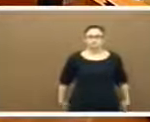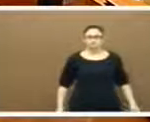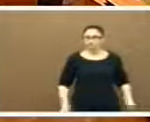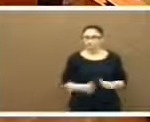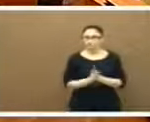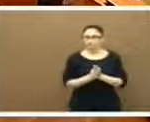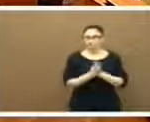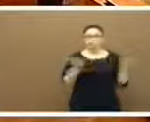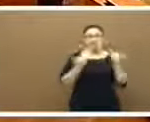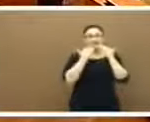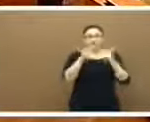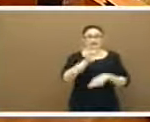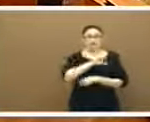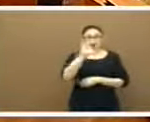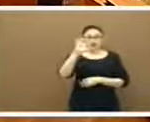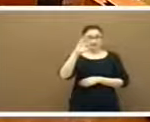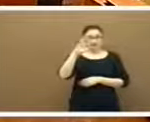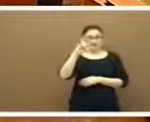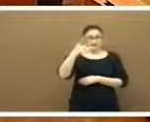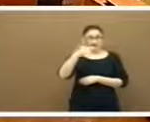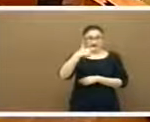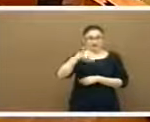Muchas gracias, señor Escribano.